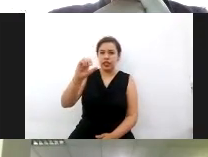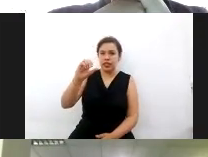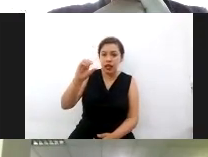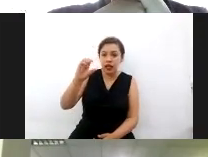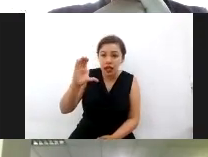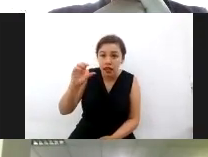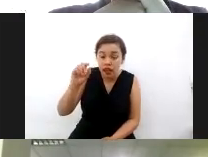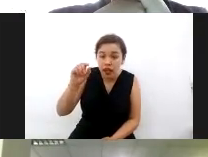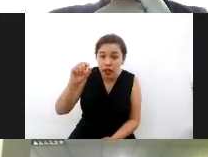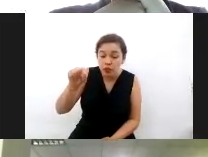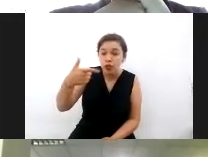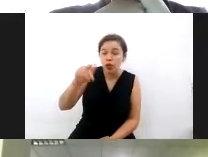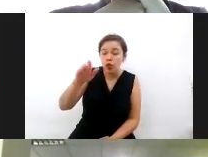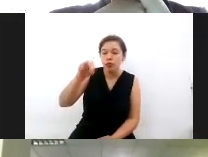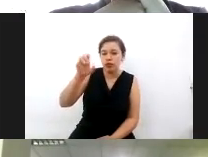apscdmx.gov.mx.